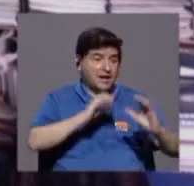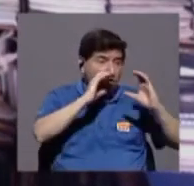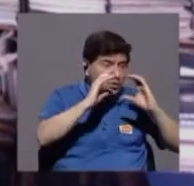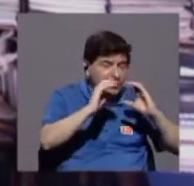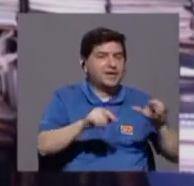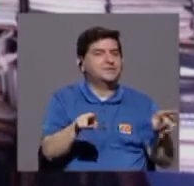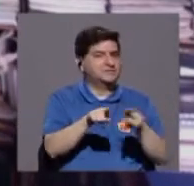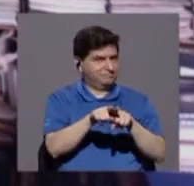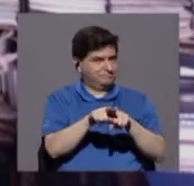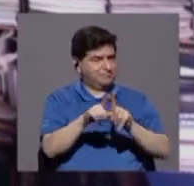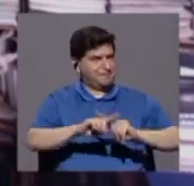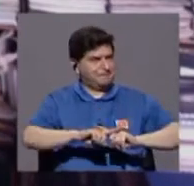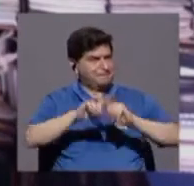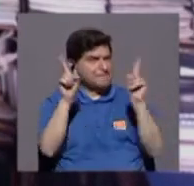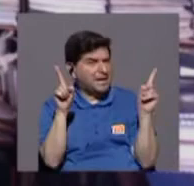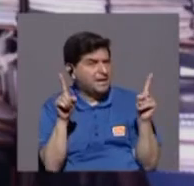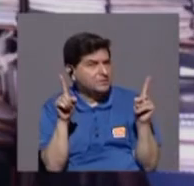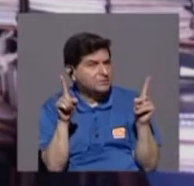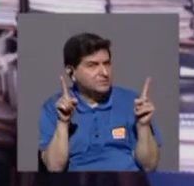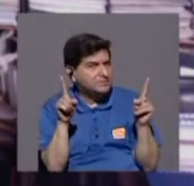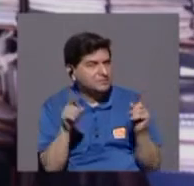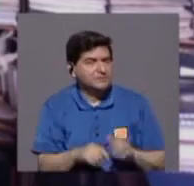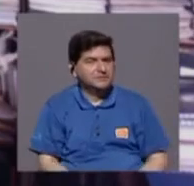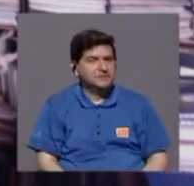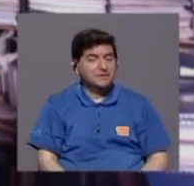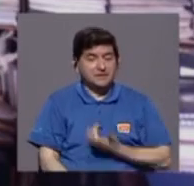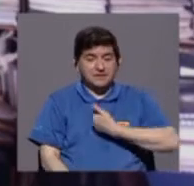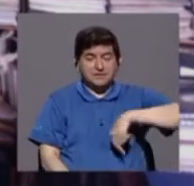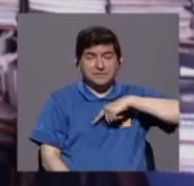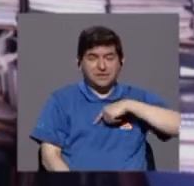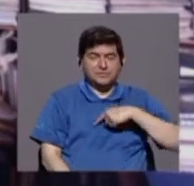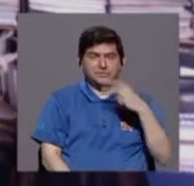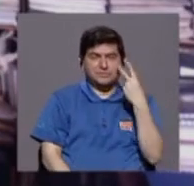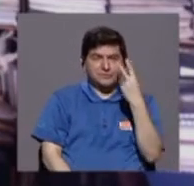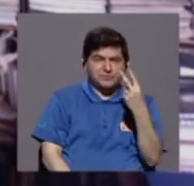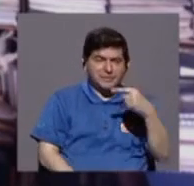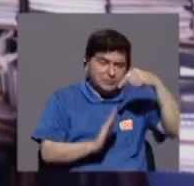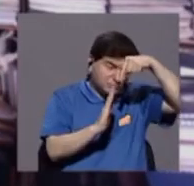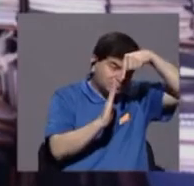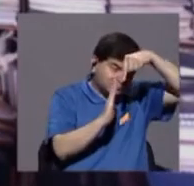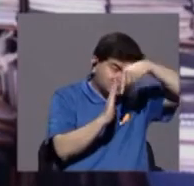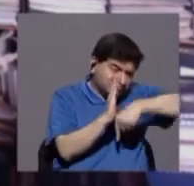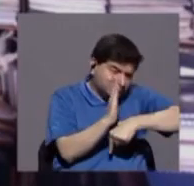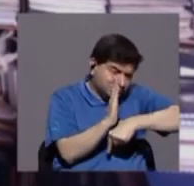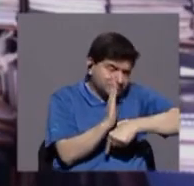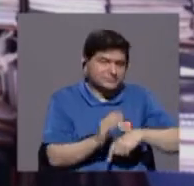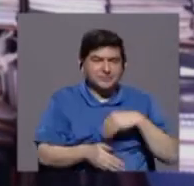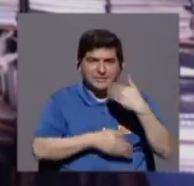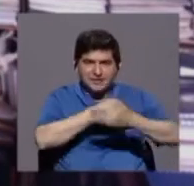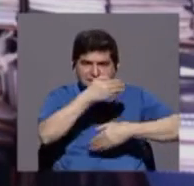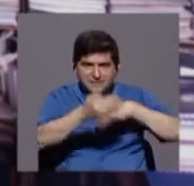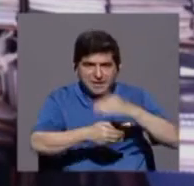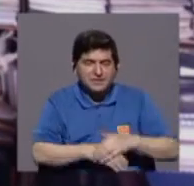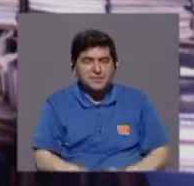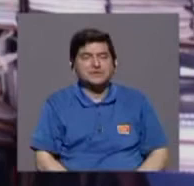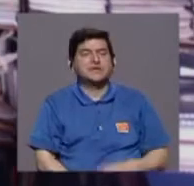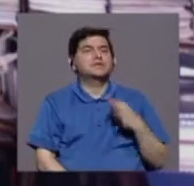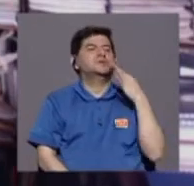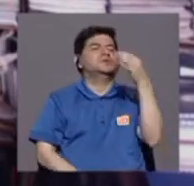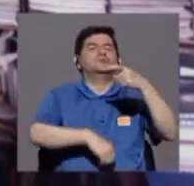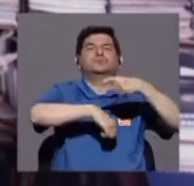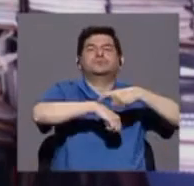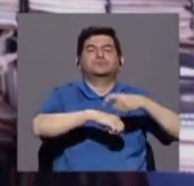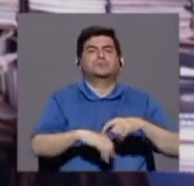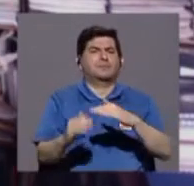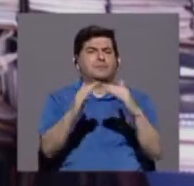esto. Pero esto, si vemos más también al fondo de estos procesos de largo plazo, ¿dónde